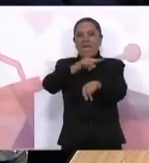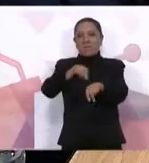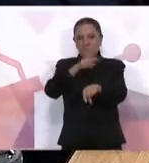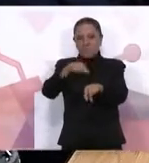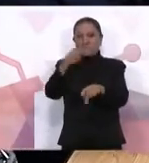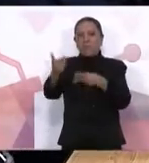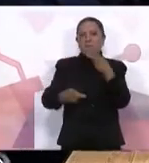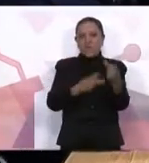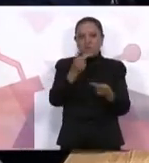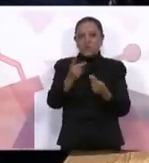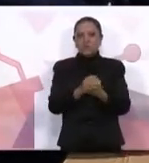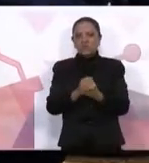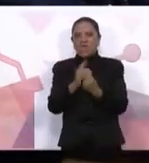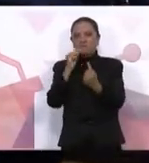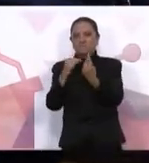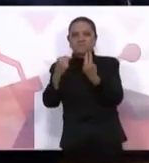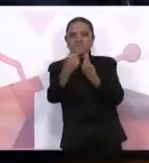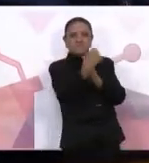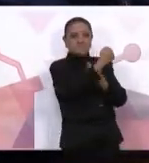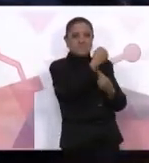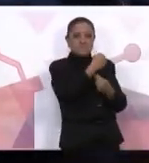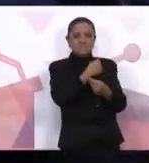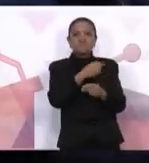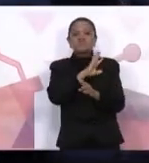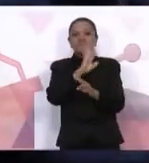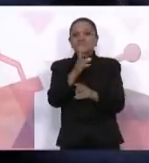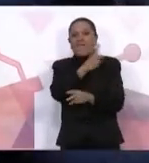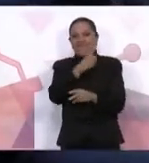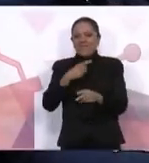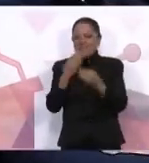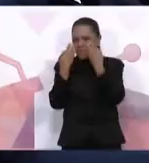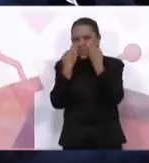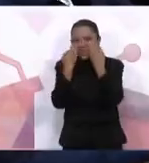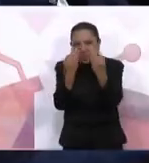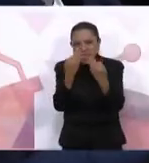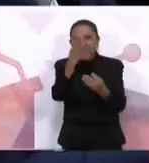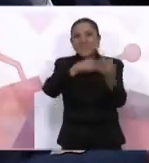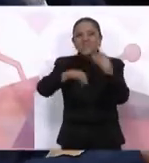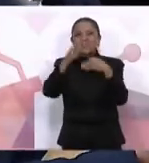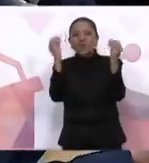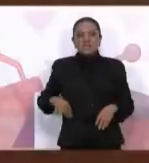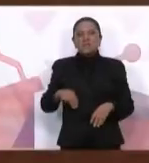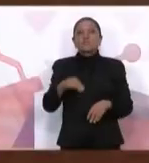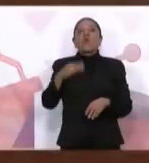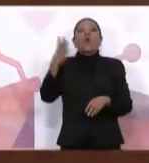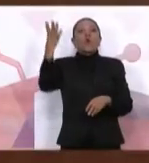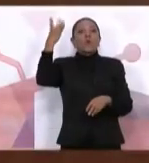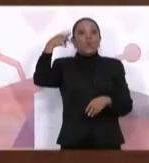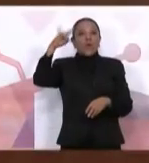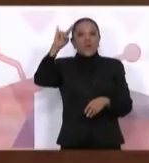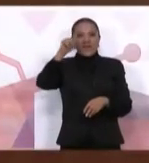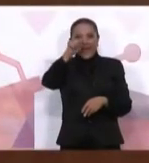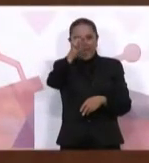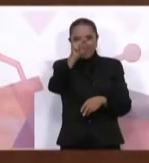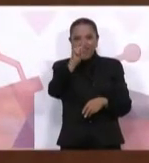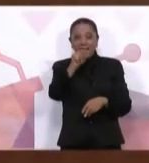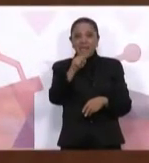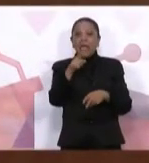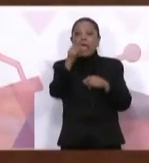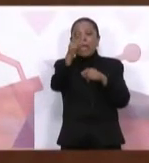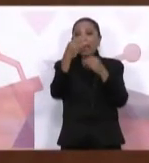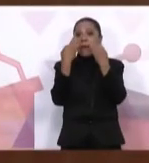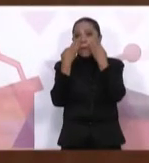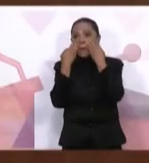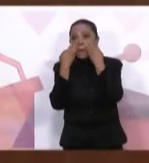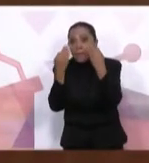que certificar todo lo que está ocurriendo aquí en el debate y por eso pues está acompañado también anotaría pública claro que sí el notario público número 4 de el